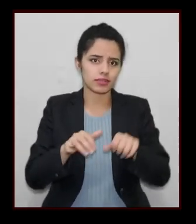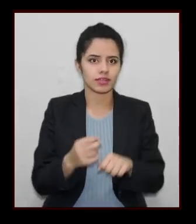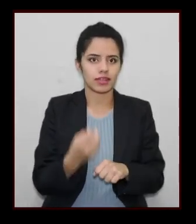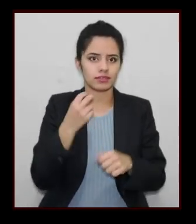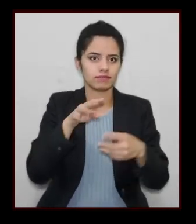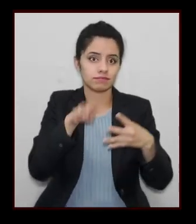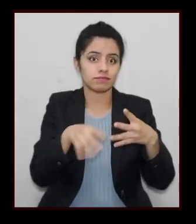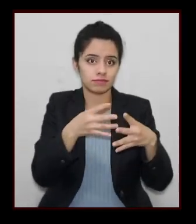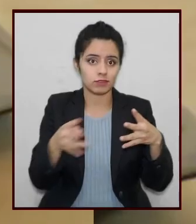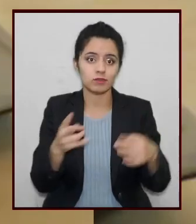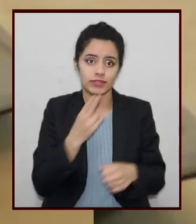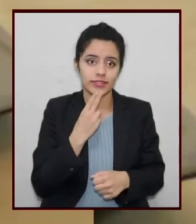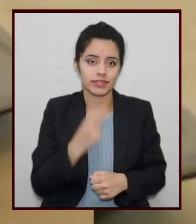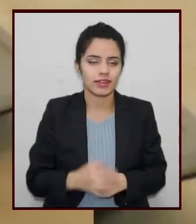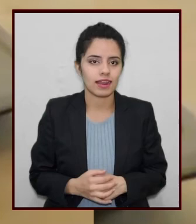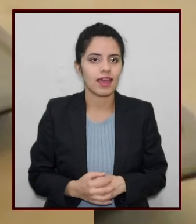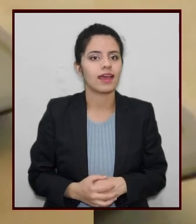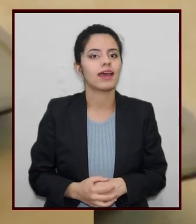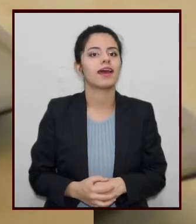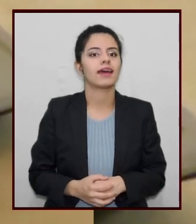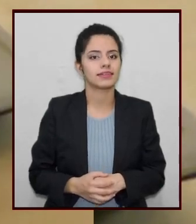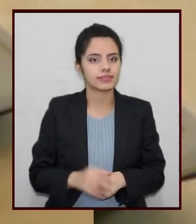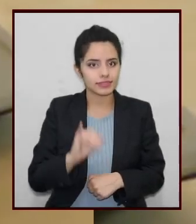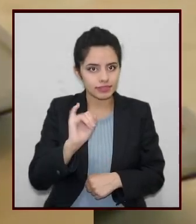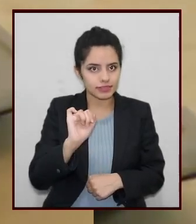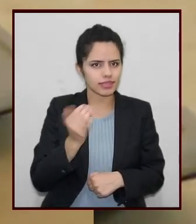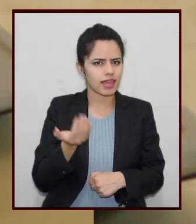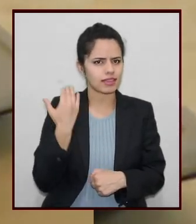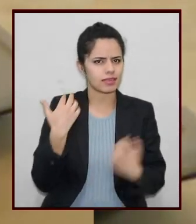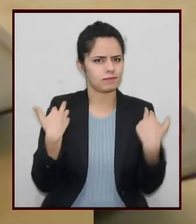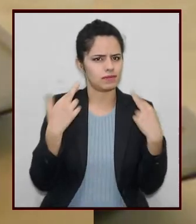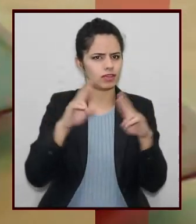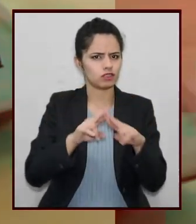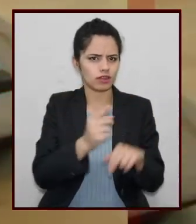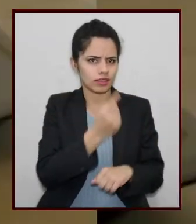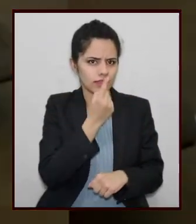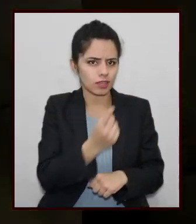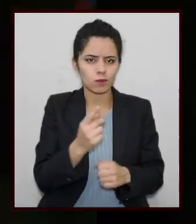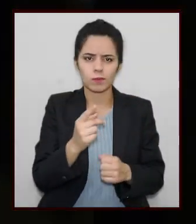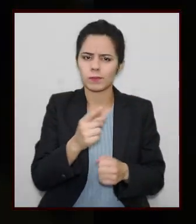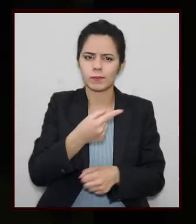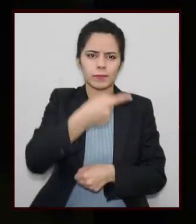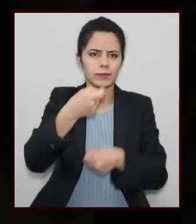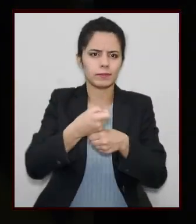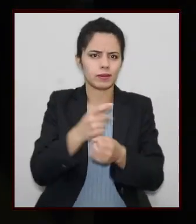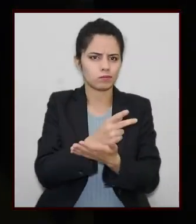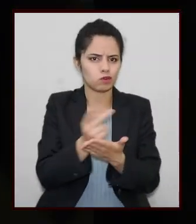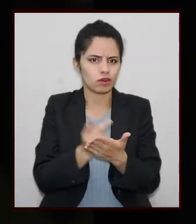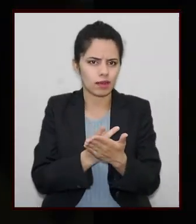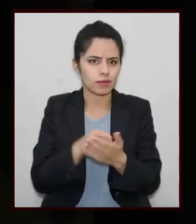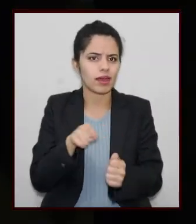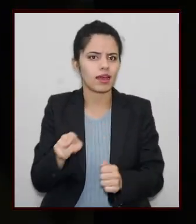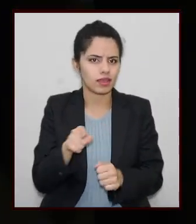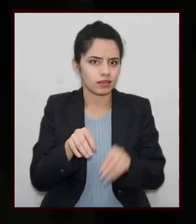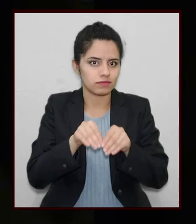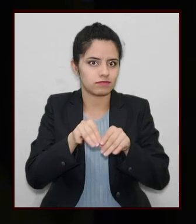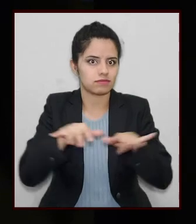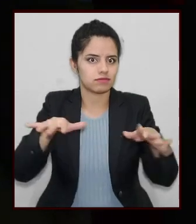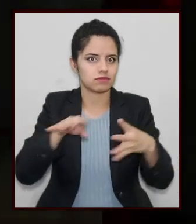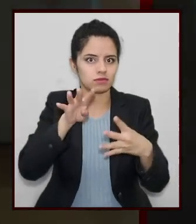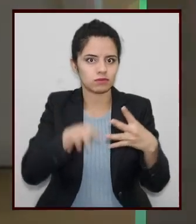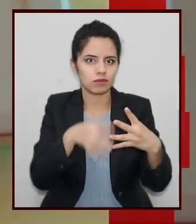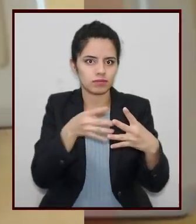esos peinadazos de locura. Ah, sí. Una vez un profe nos dijo que de hecho el primer programa que popularizó la hoja de